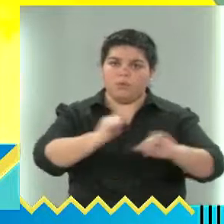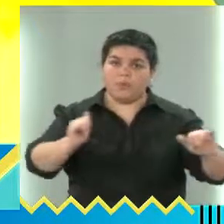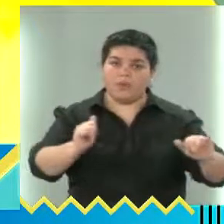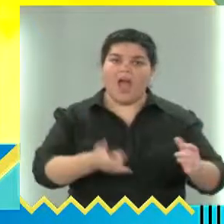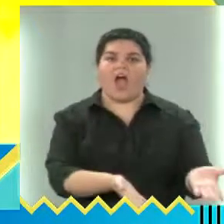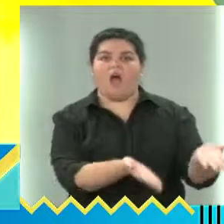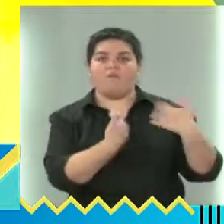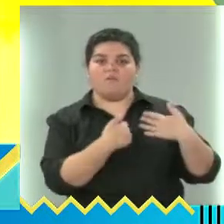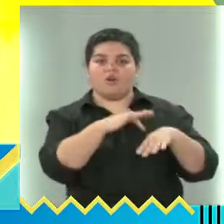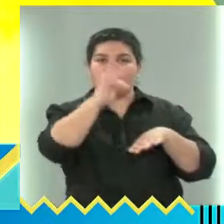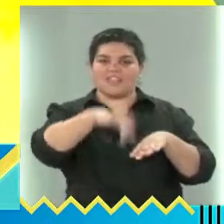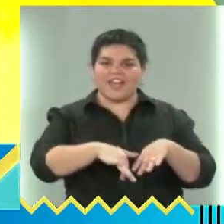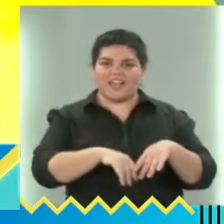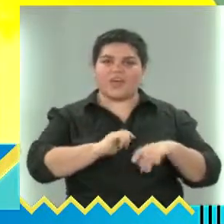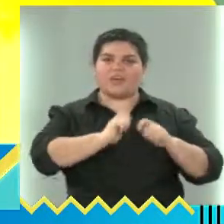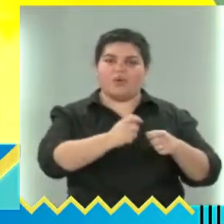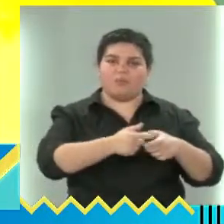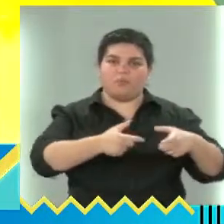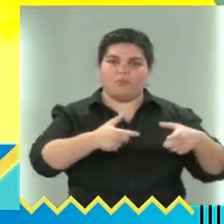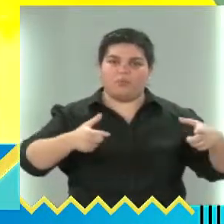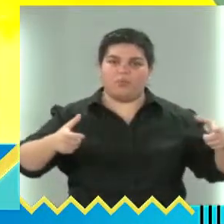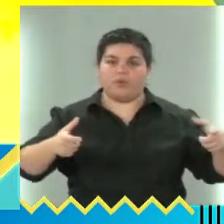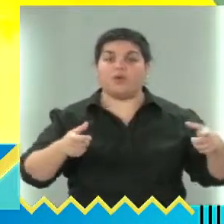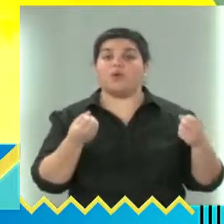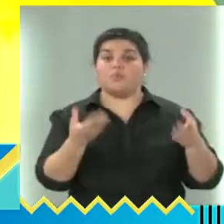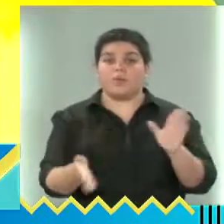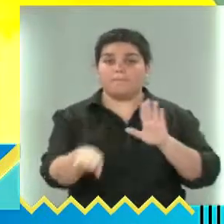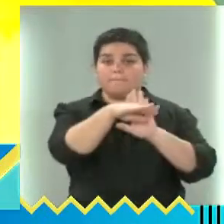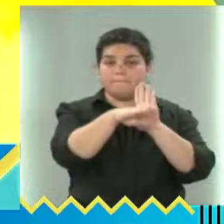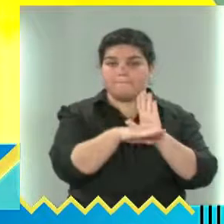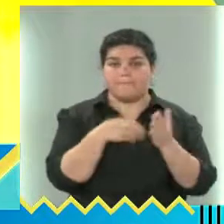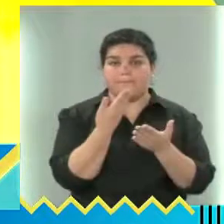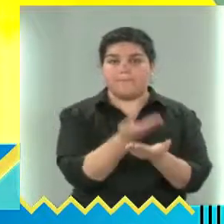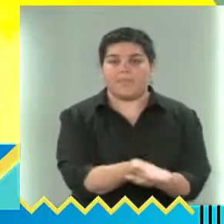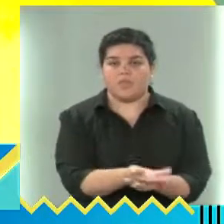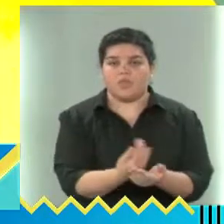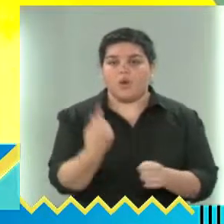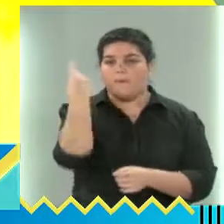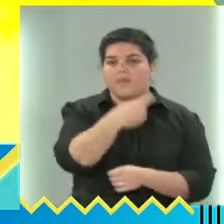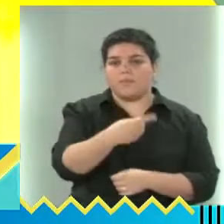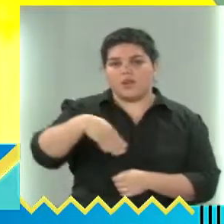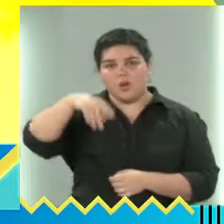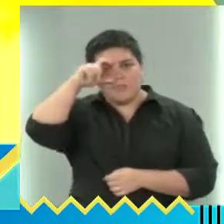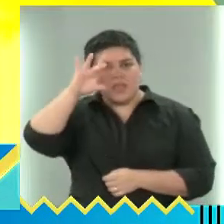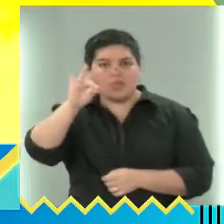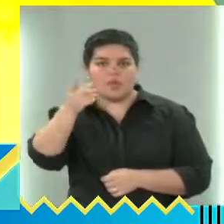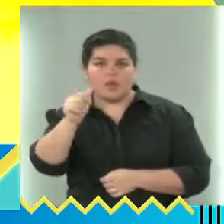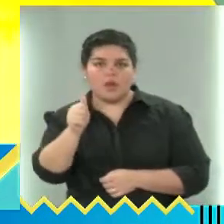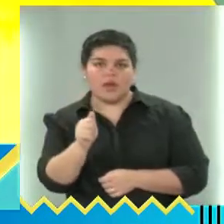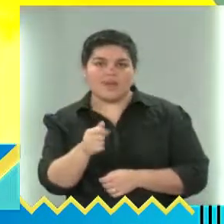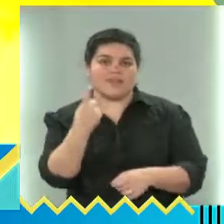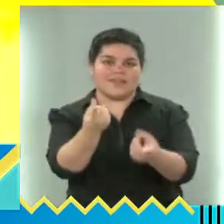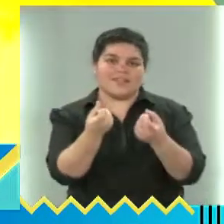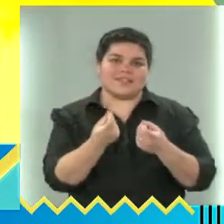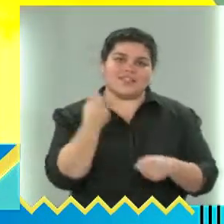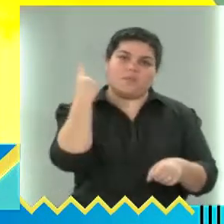donación de sangre, porque uno de los requisitos para ser donante de médula es el acto de hacer